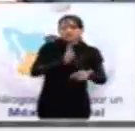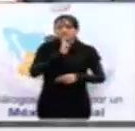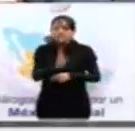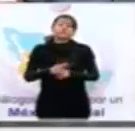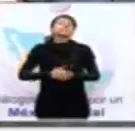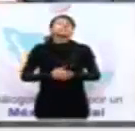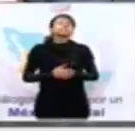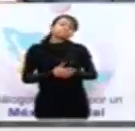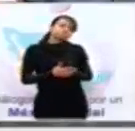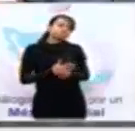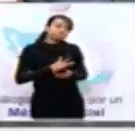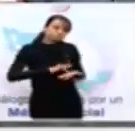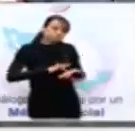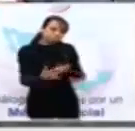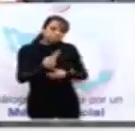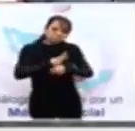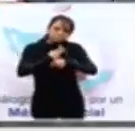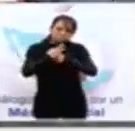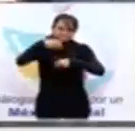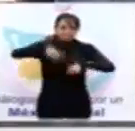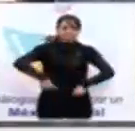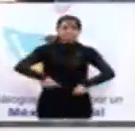adelante.